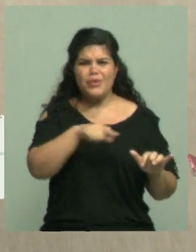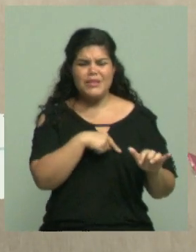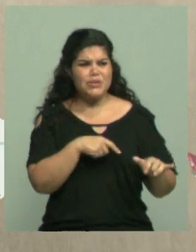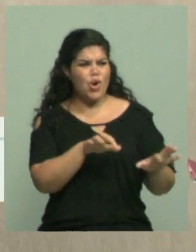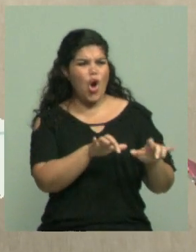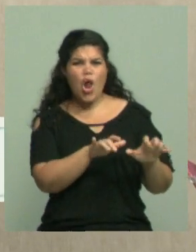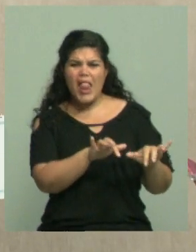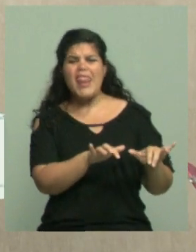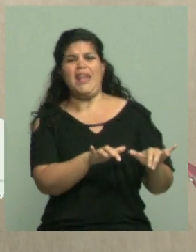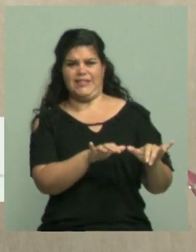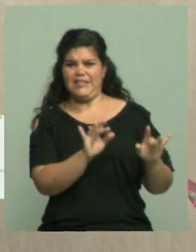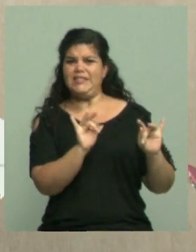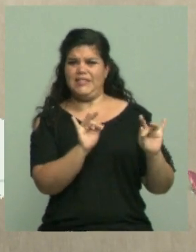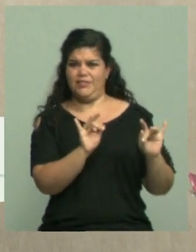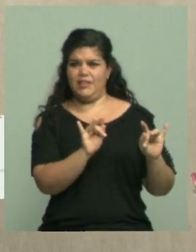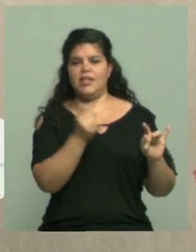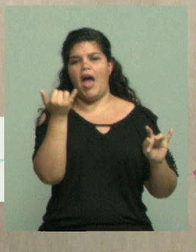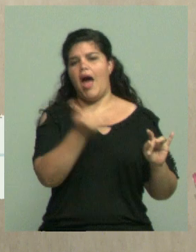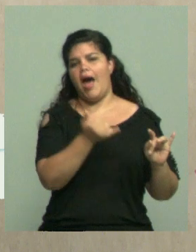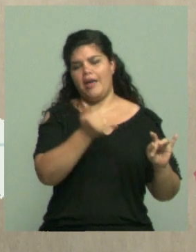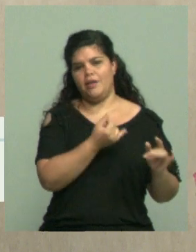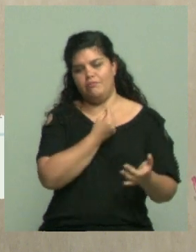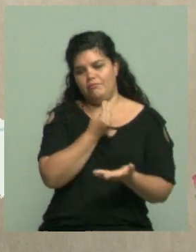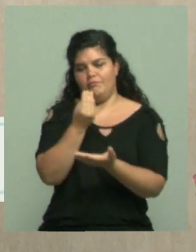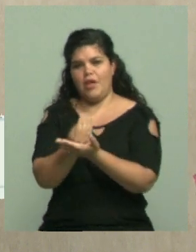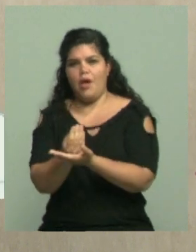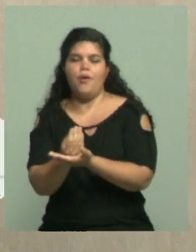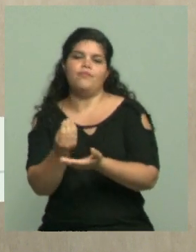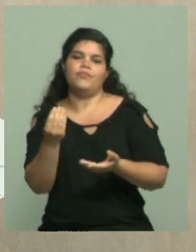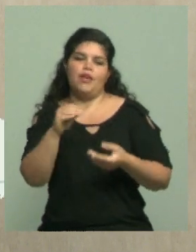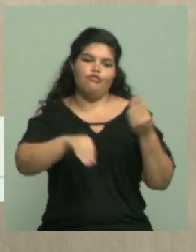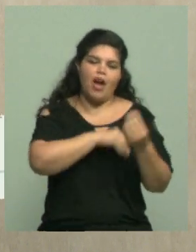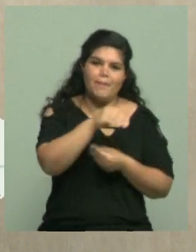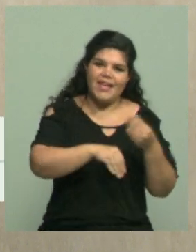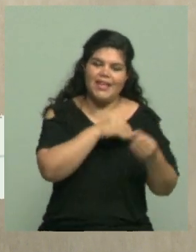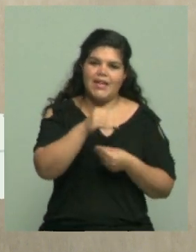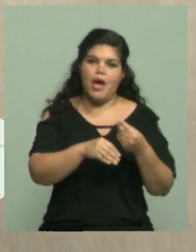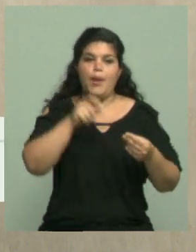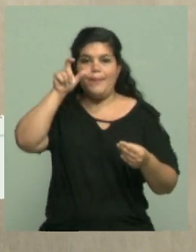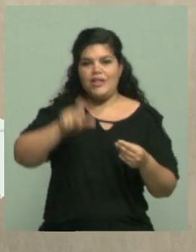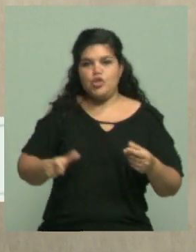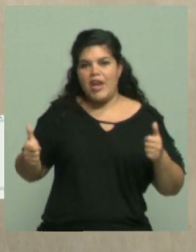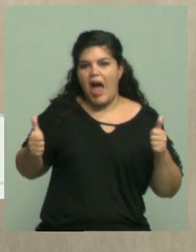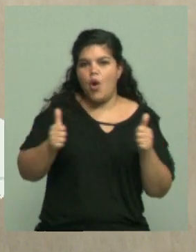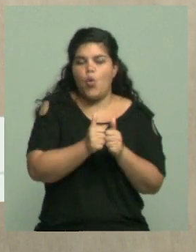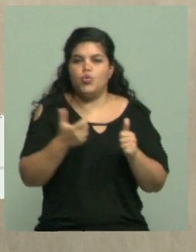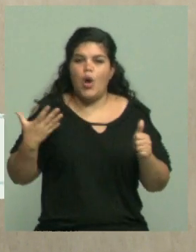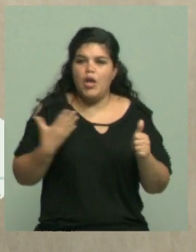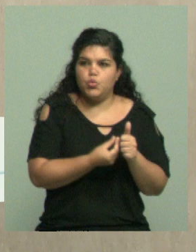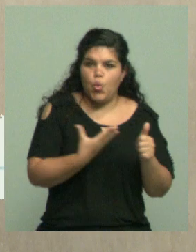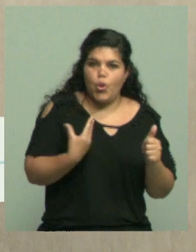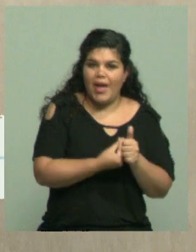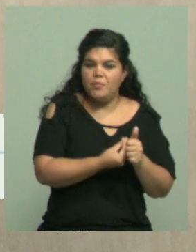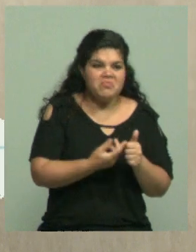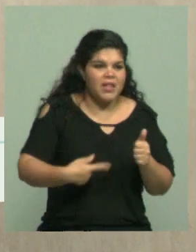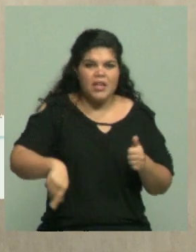mayores. que se ha dicho que se va a habilitar al entorno familiar, a sus apoderados para poder hacerlo, pero no todos acceden a la